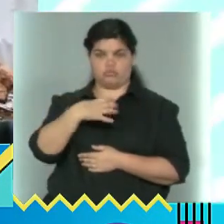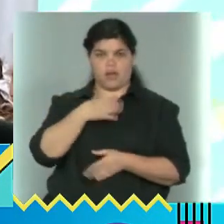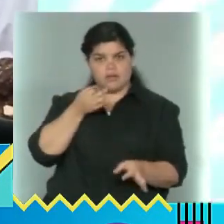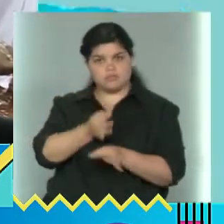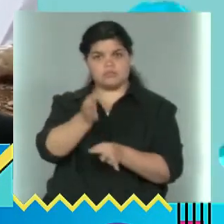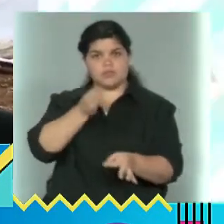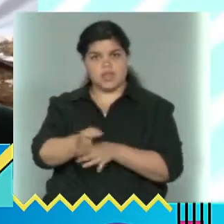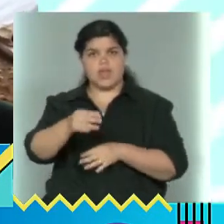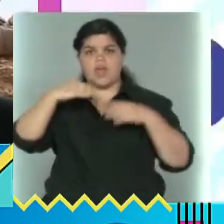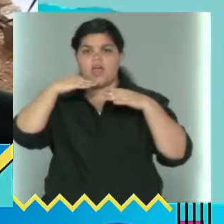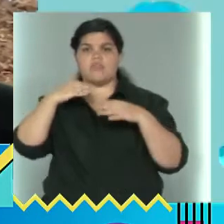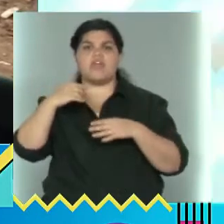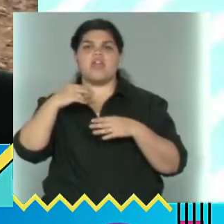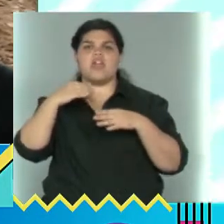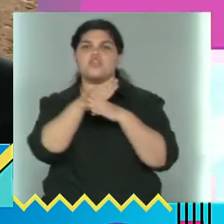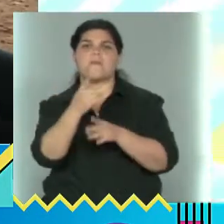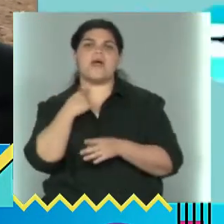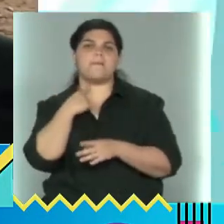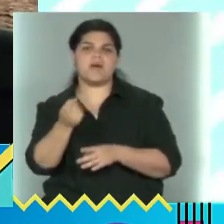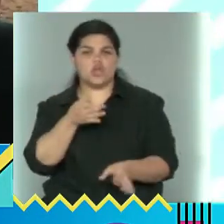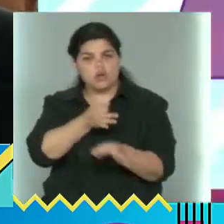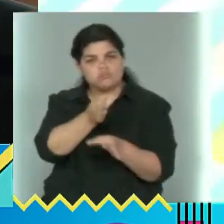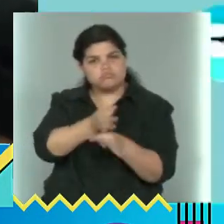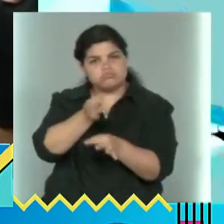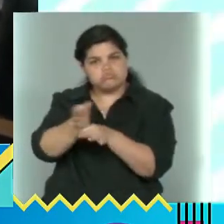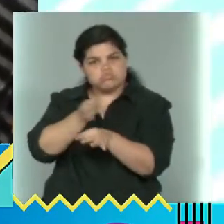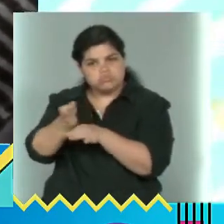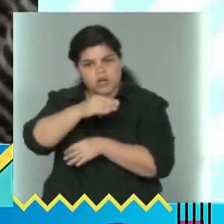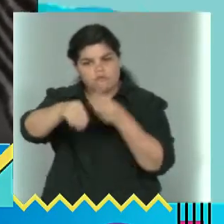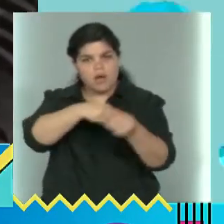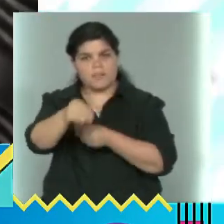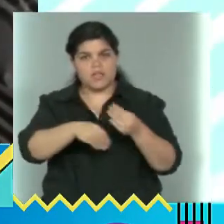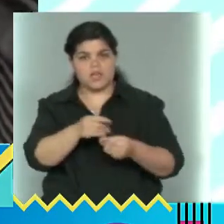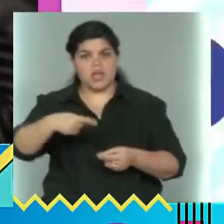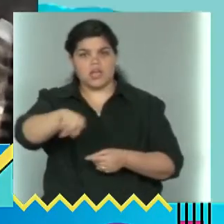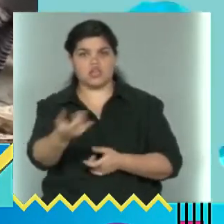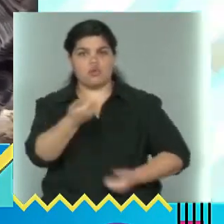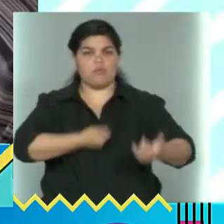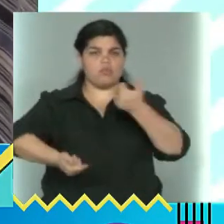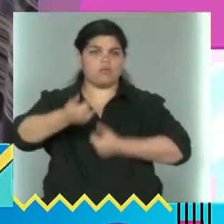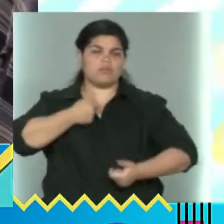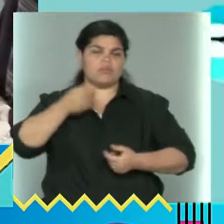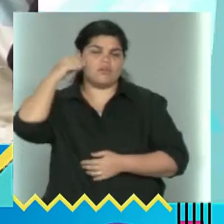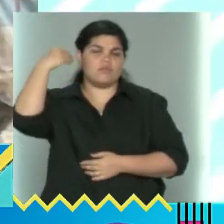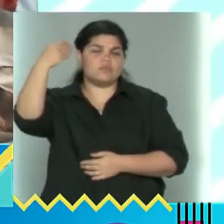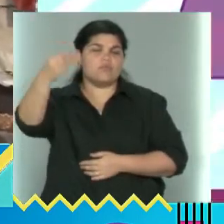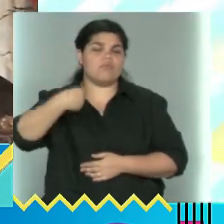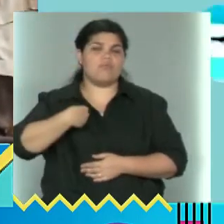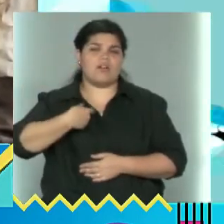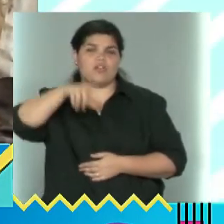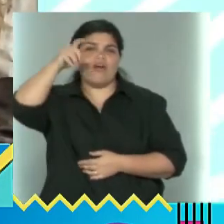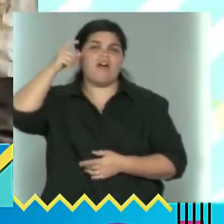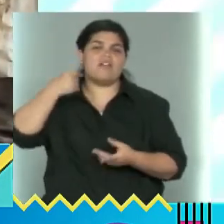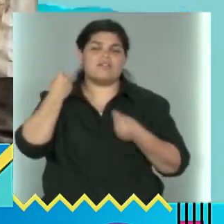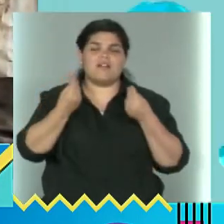de español a muchas de las familias y lo que cuentan es con nostalgia cómo extrañan su lugar